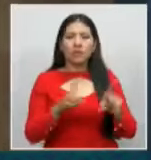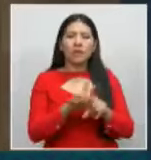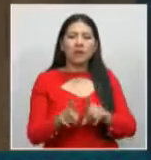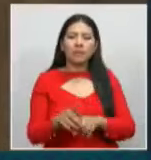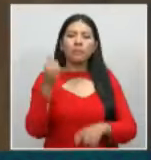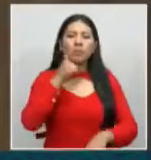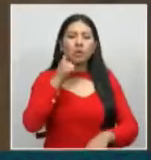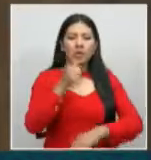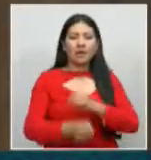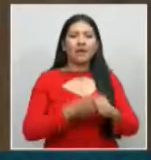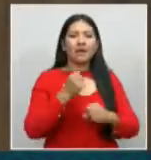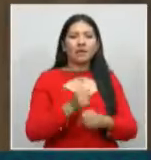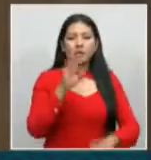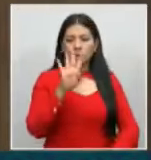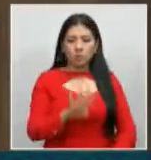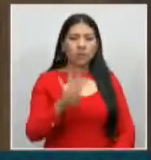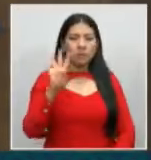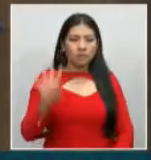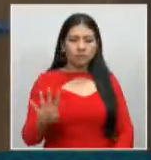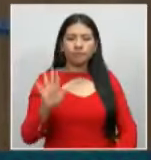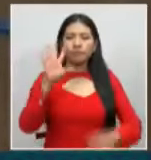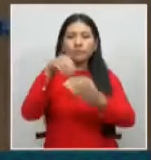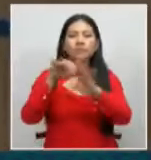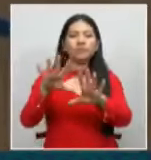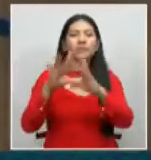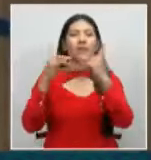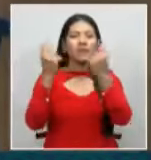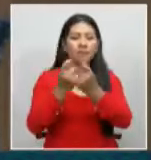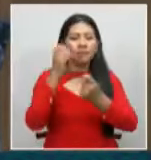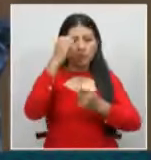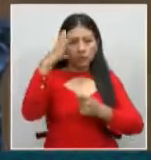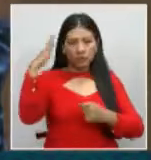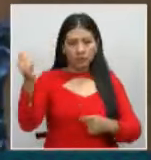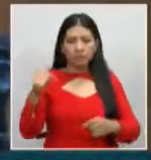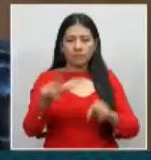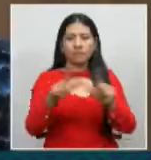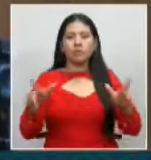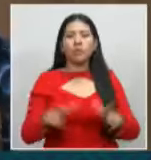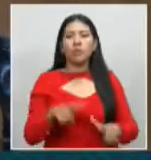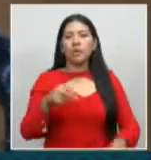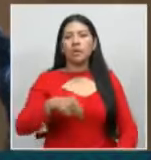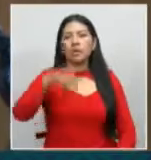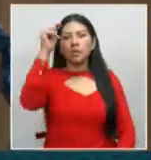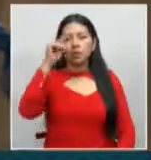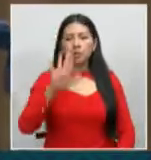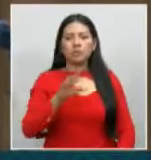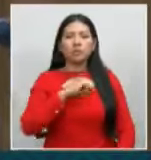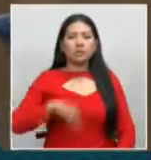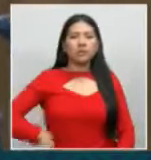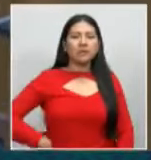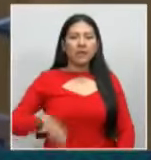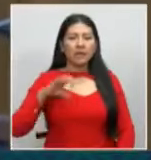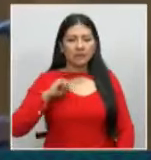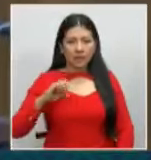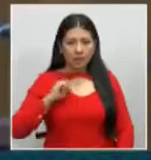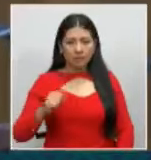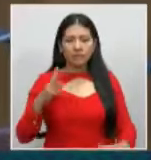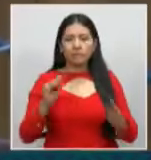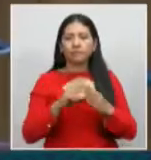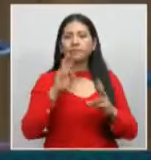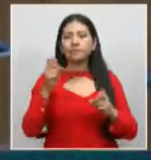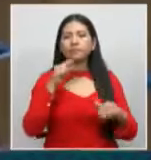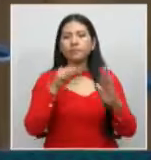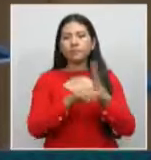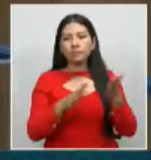de 44 años de edad en el departamento de Cochabamba, en la zona norte, en el municipio de Sacaba, ha perdido la vida